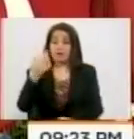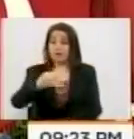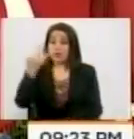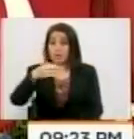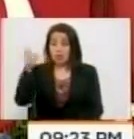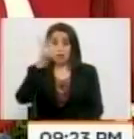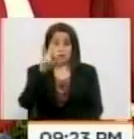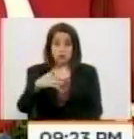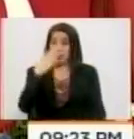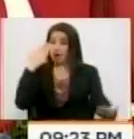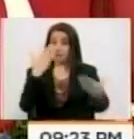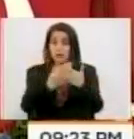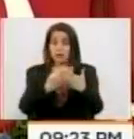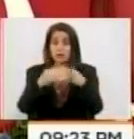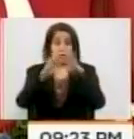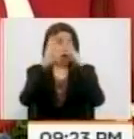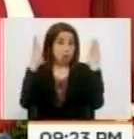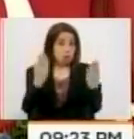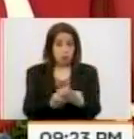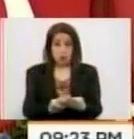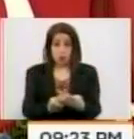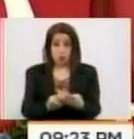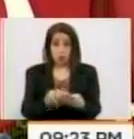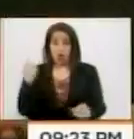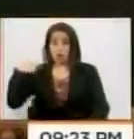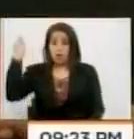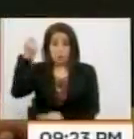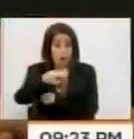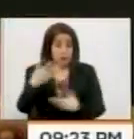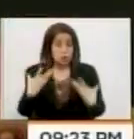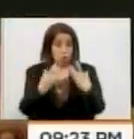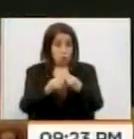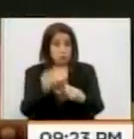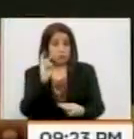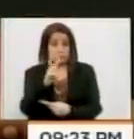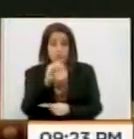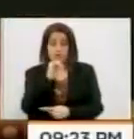entero en el programa Con el Mazo Dando.